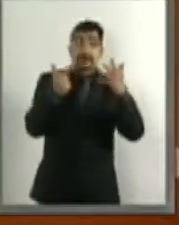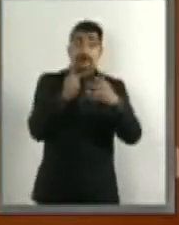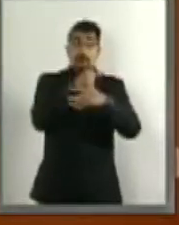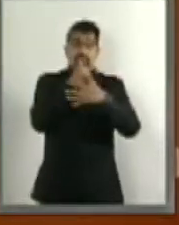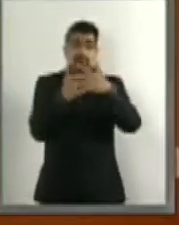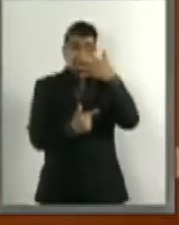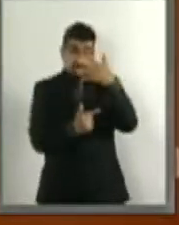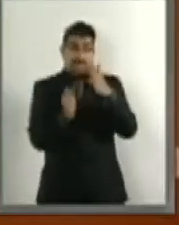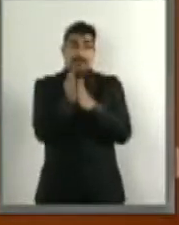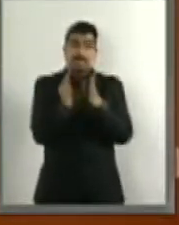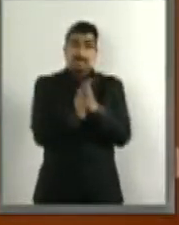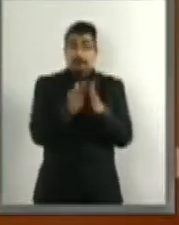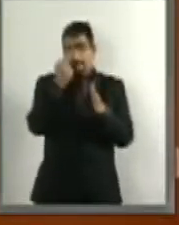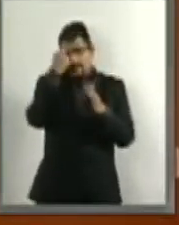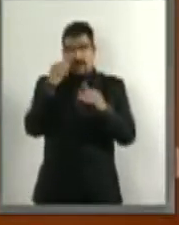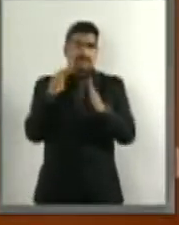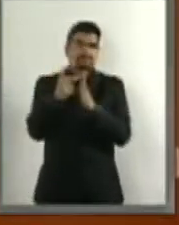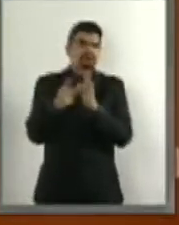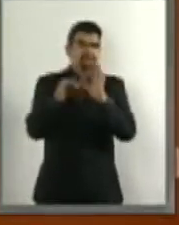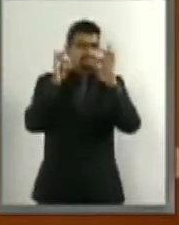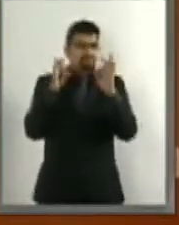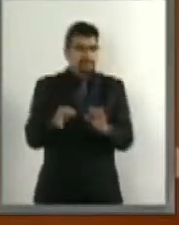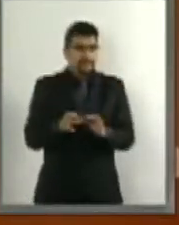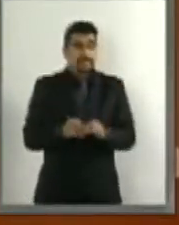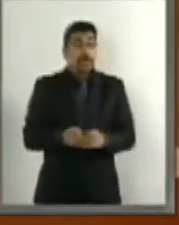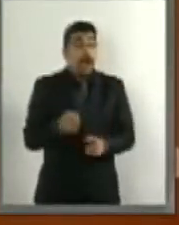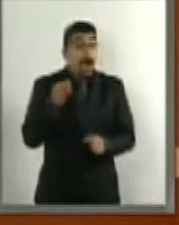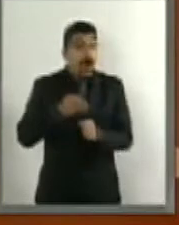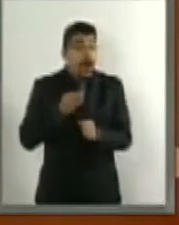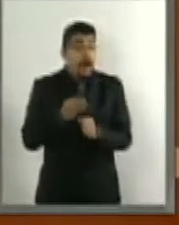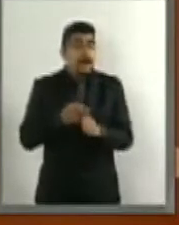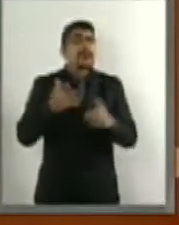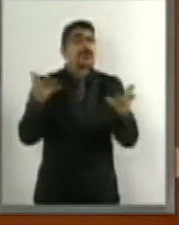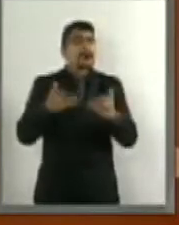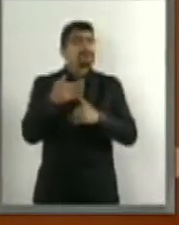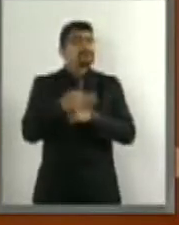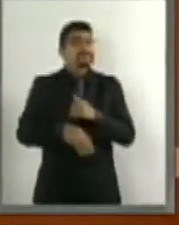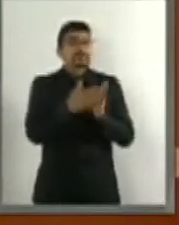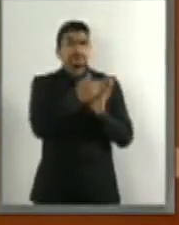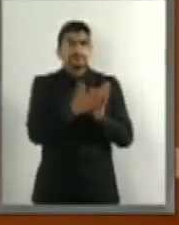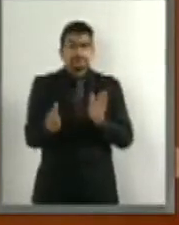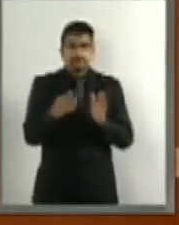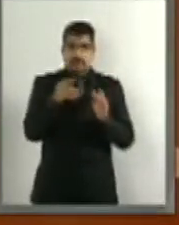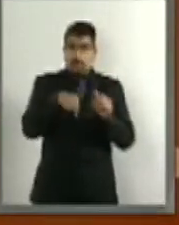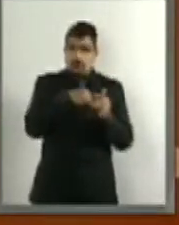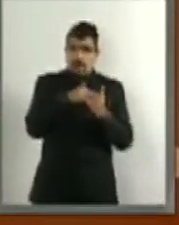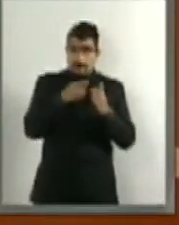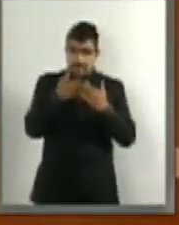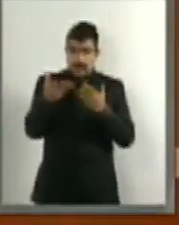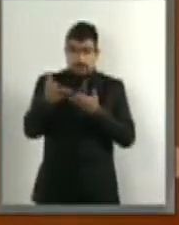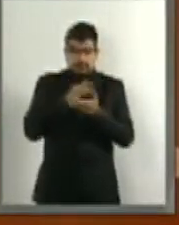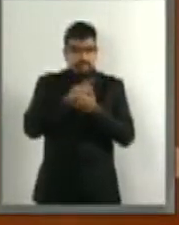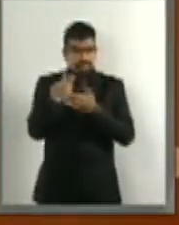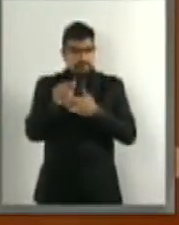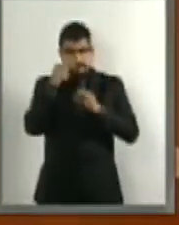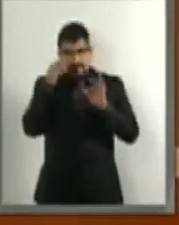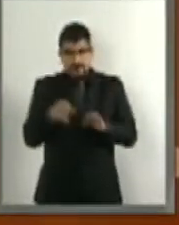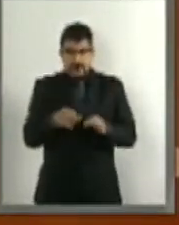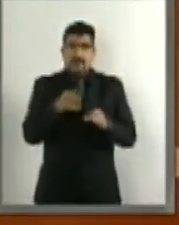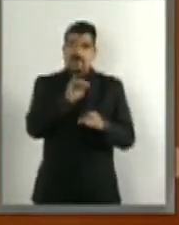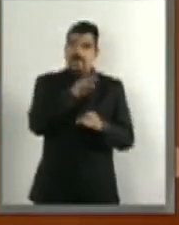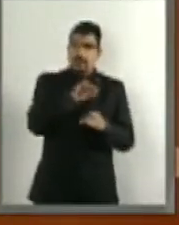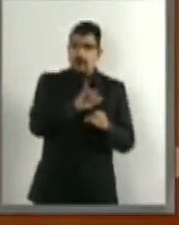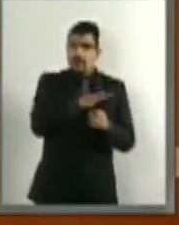leyes reglamentarias. Actualmente se encuentra en funcionamiento la Plataforma Nacional de Transparencia y el Sistema Nacional